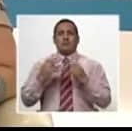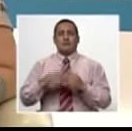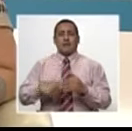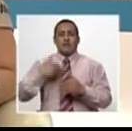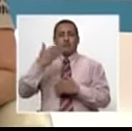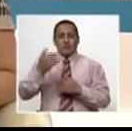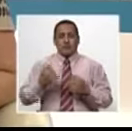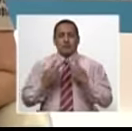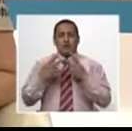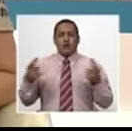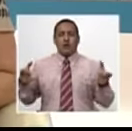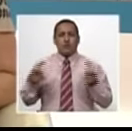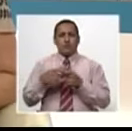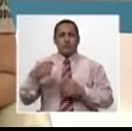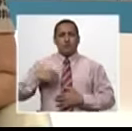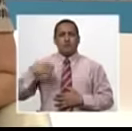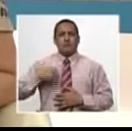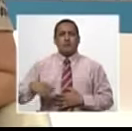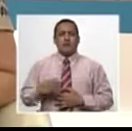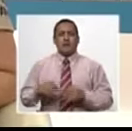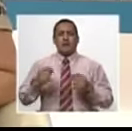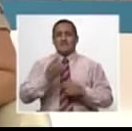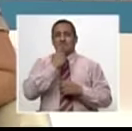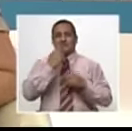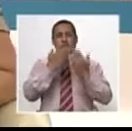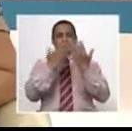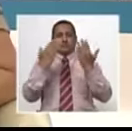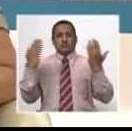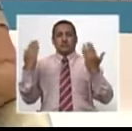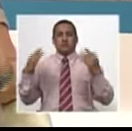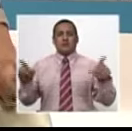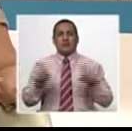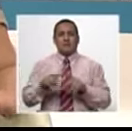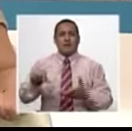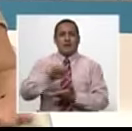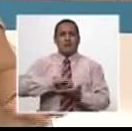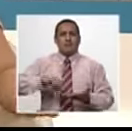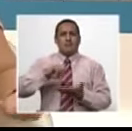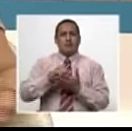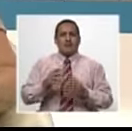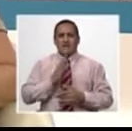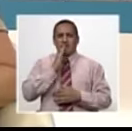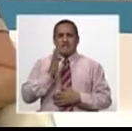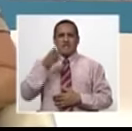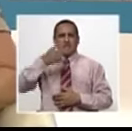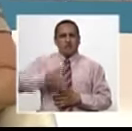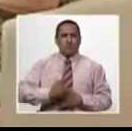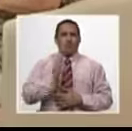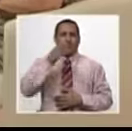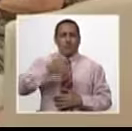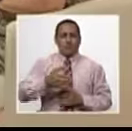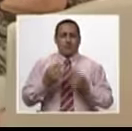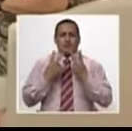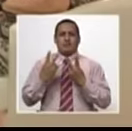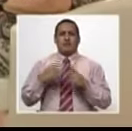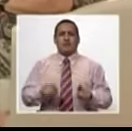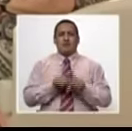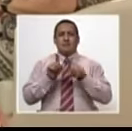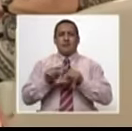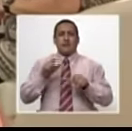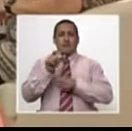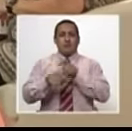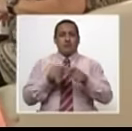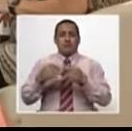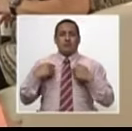cinco piscina, pisos de municipalidad con lunas polarizadas. Exacto. O el parque del tiburón. Claro, digamos, si la ciudad quiere